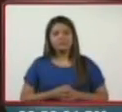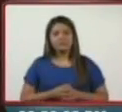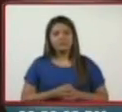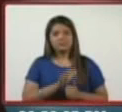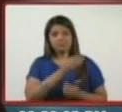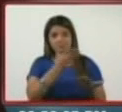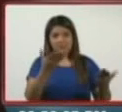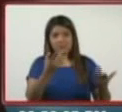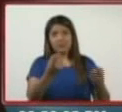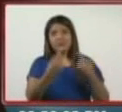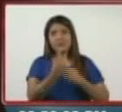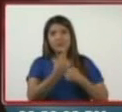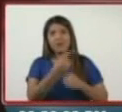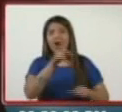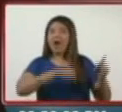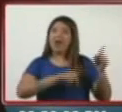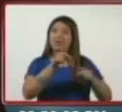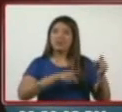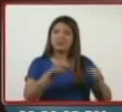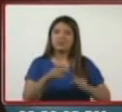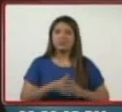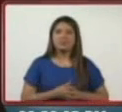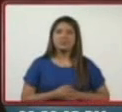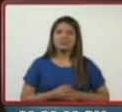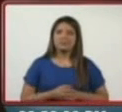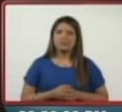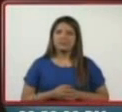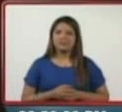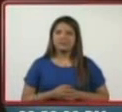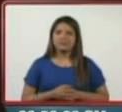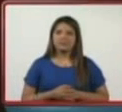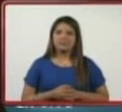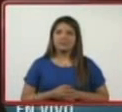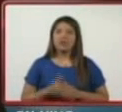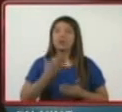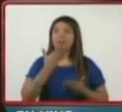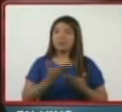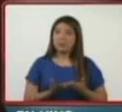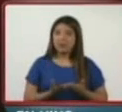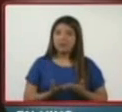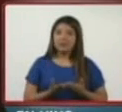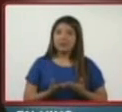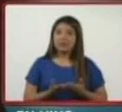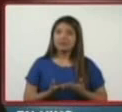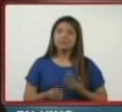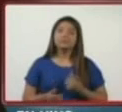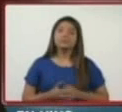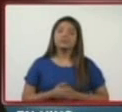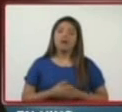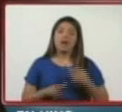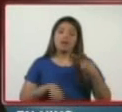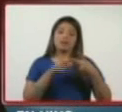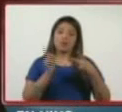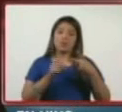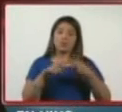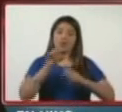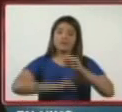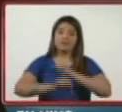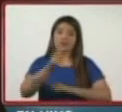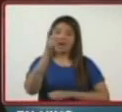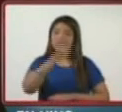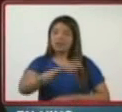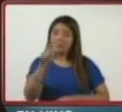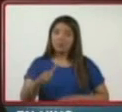recibían instrucciones, algunos de ellos. Nosotros le hicimos una propuesta, llevamos la segunda al mando de la Defensoría del Pueblo para